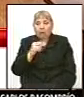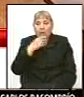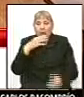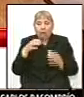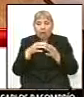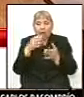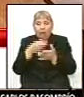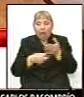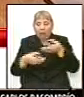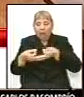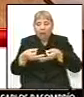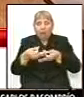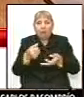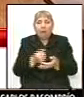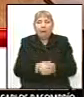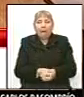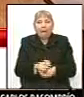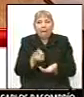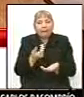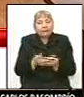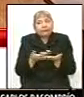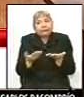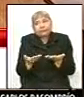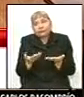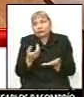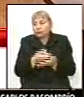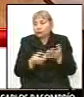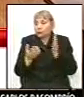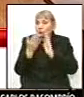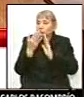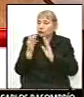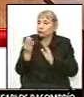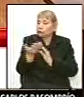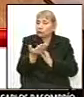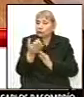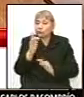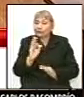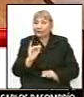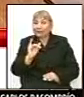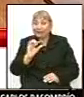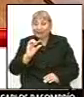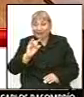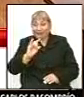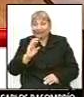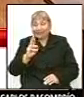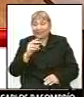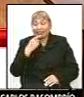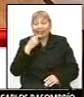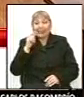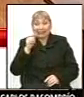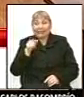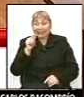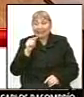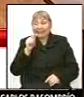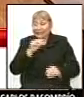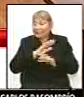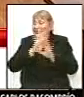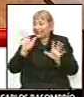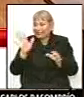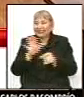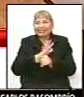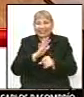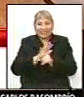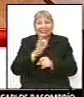de Presupuesto. Y con la presencia del congresista Figueroa es que completamos el